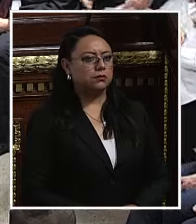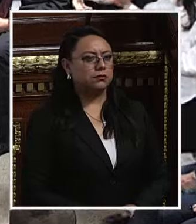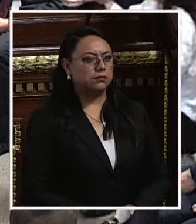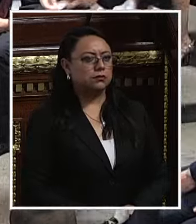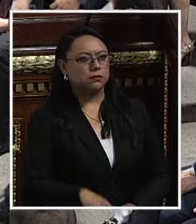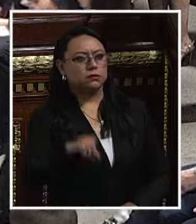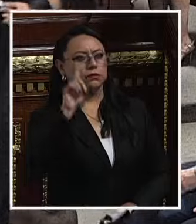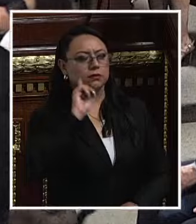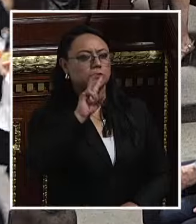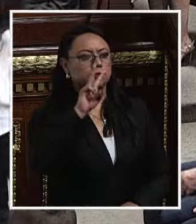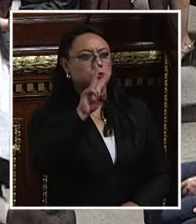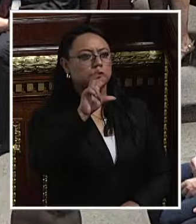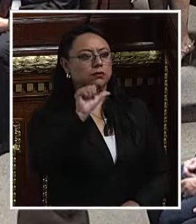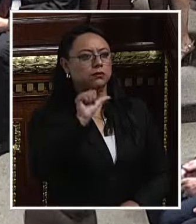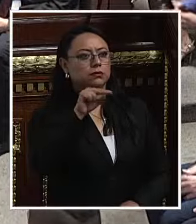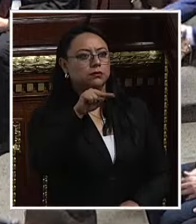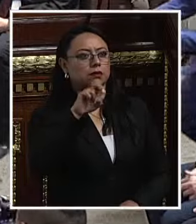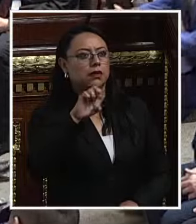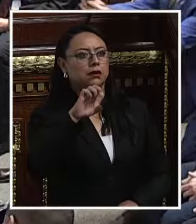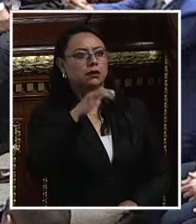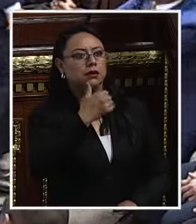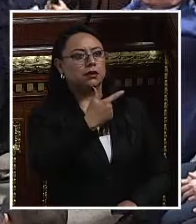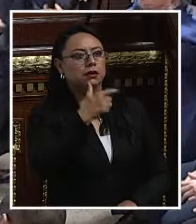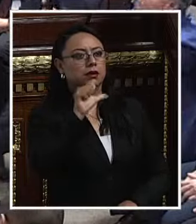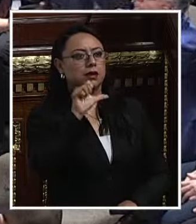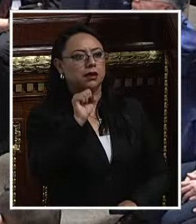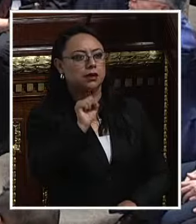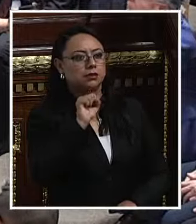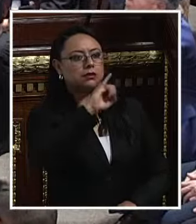Vanegas Tapia Judith.